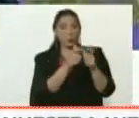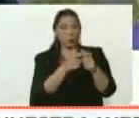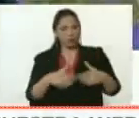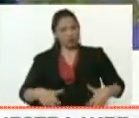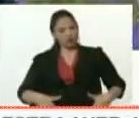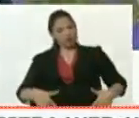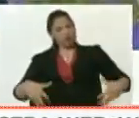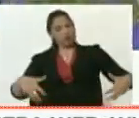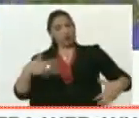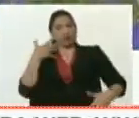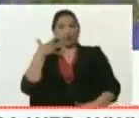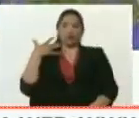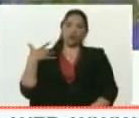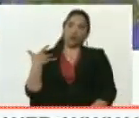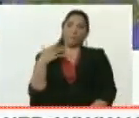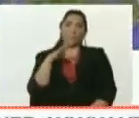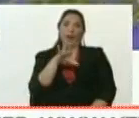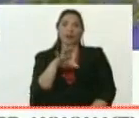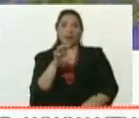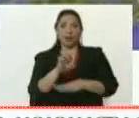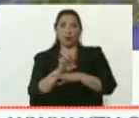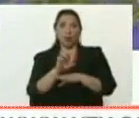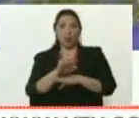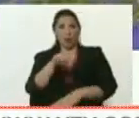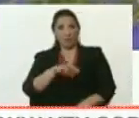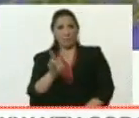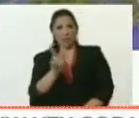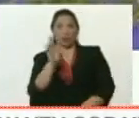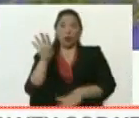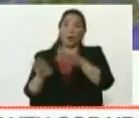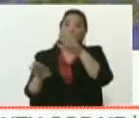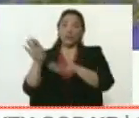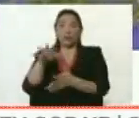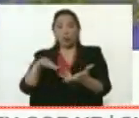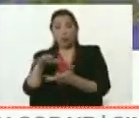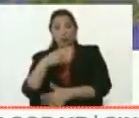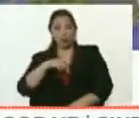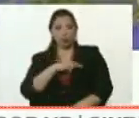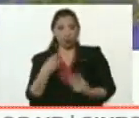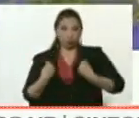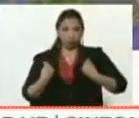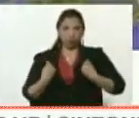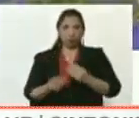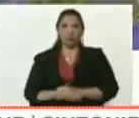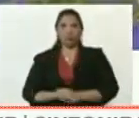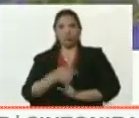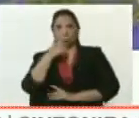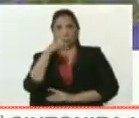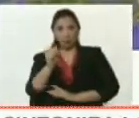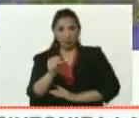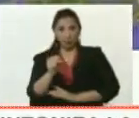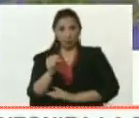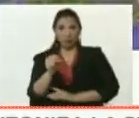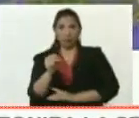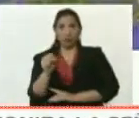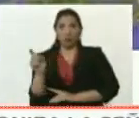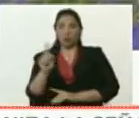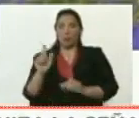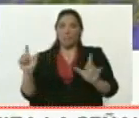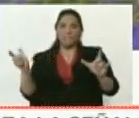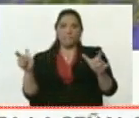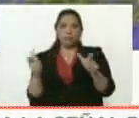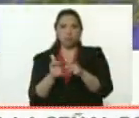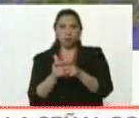millonarias del país. Venezuela, a pesar de la crisis que estamos viviendo, Maduro no ha reducido ni